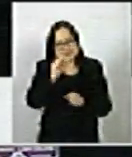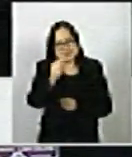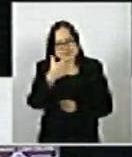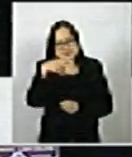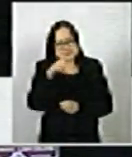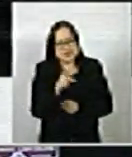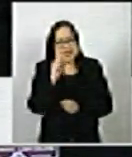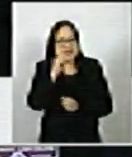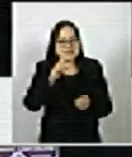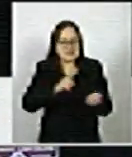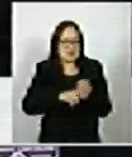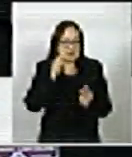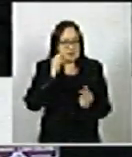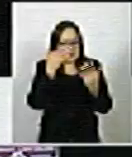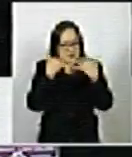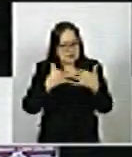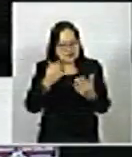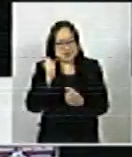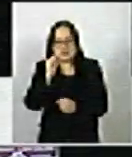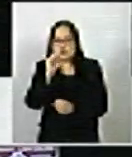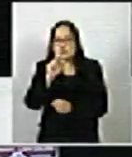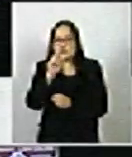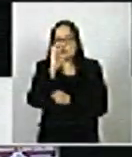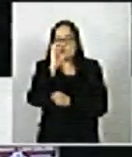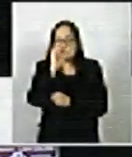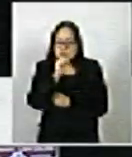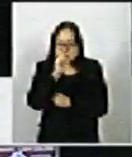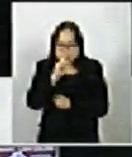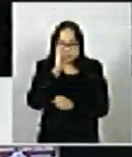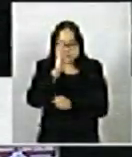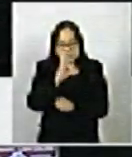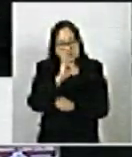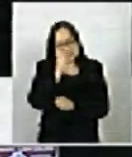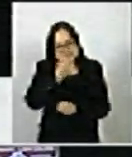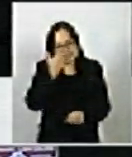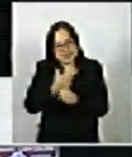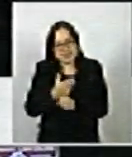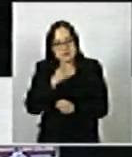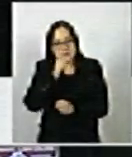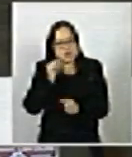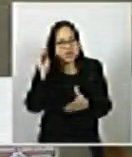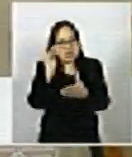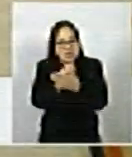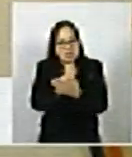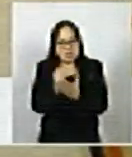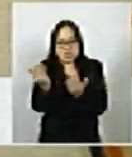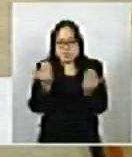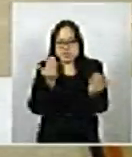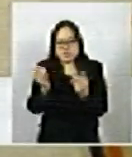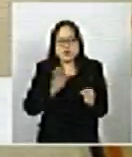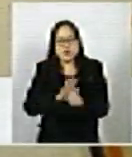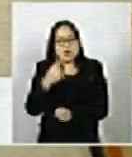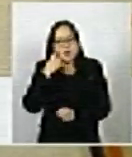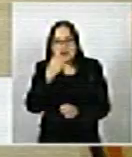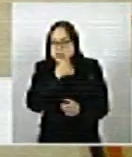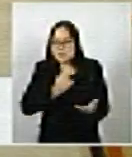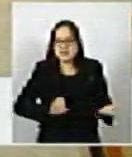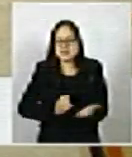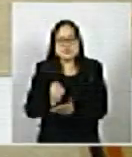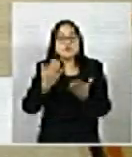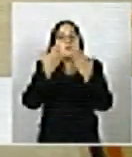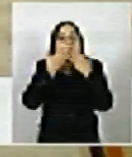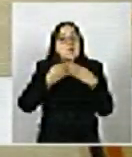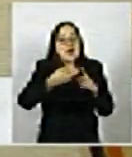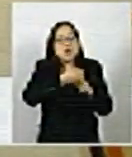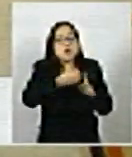ya que veo a varios ubs se les ha gustado no puedes dar el lado de la acera una sola parte si no hay equilibrio